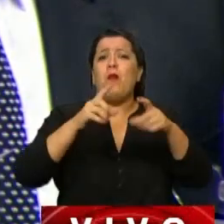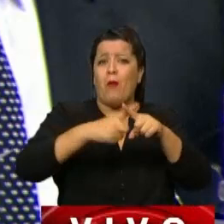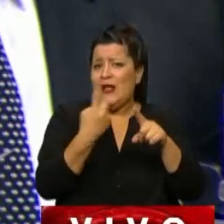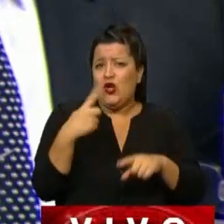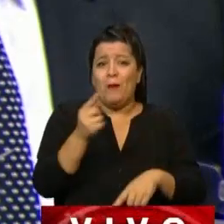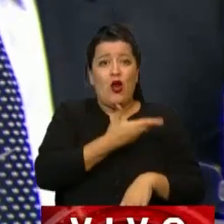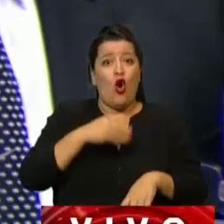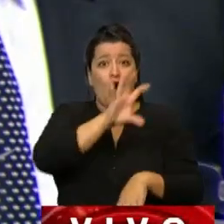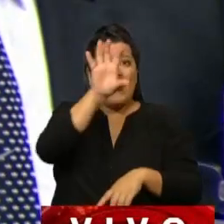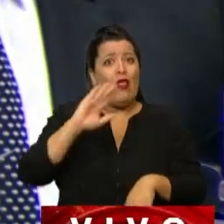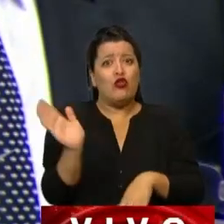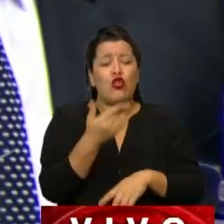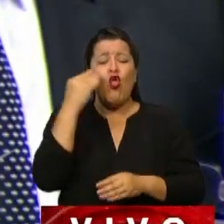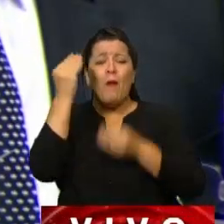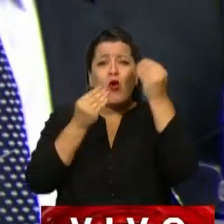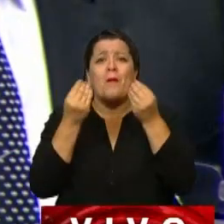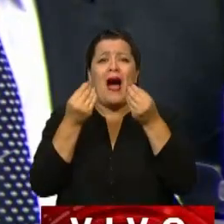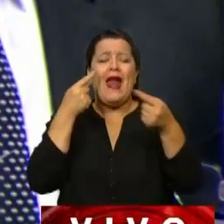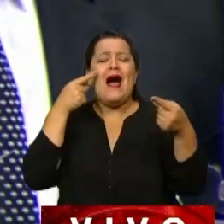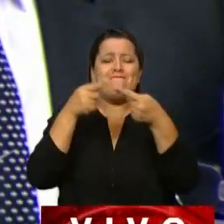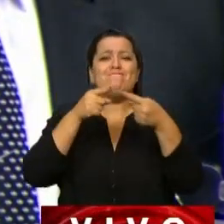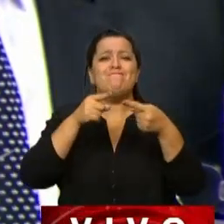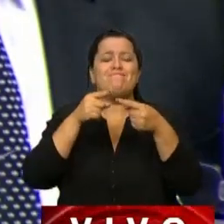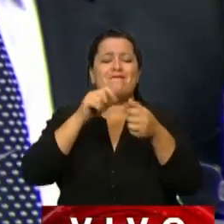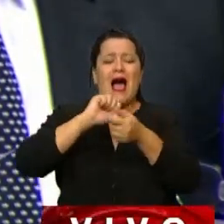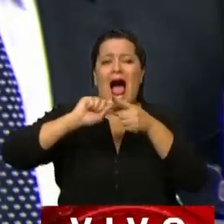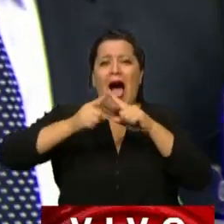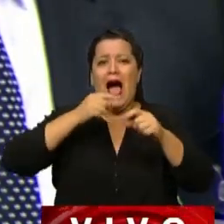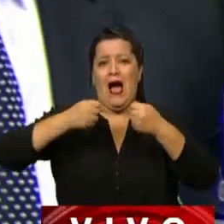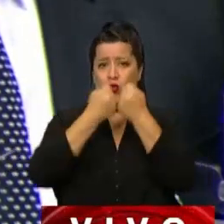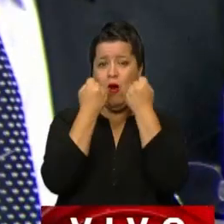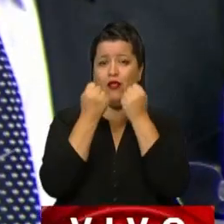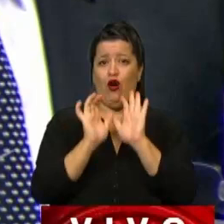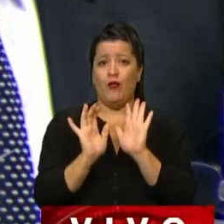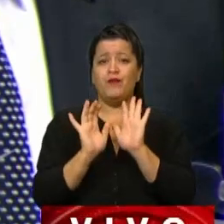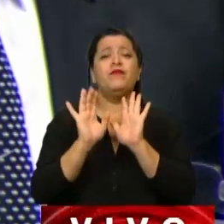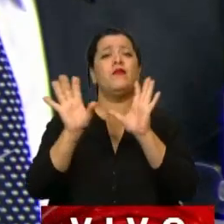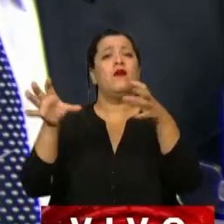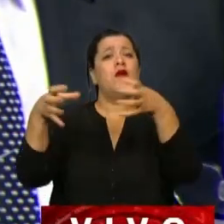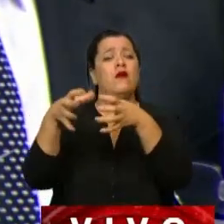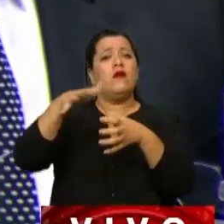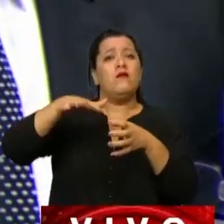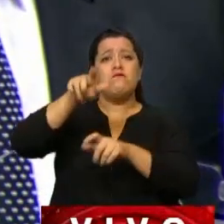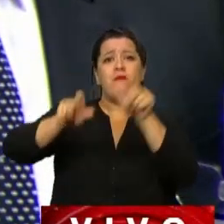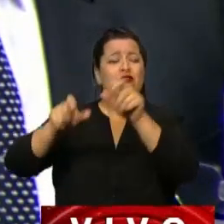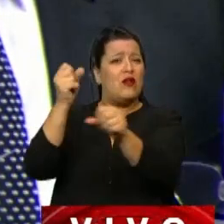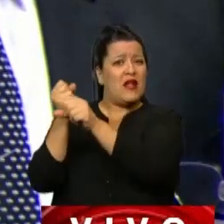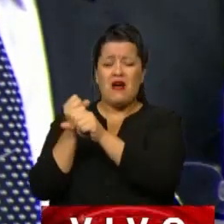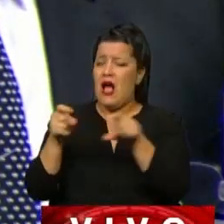preocupados para que lleguemos a un entendimiento, para que lleguemos a un acuerdo. Pasó la Central de Trabajadores en la misma